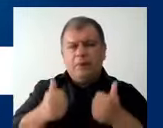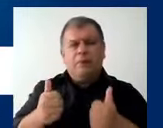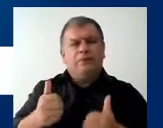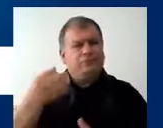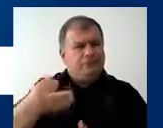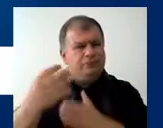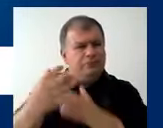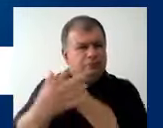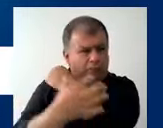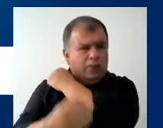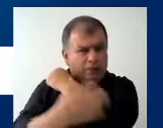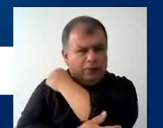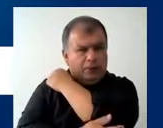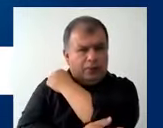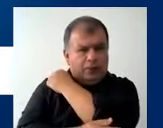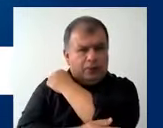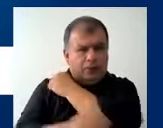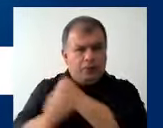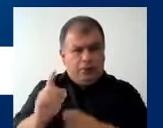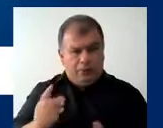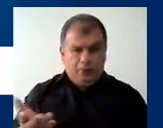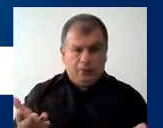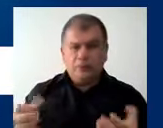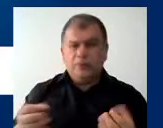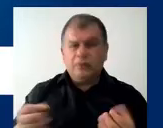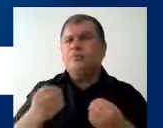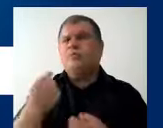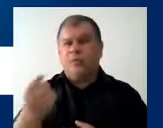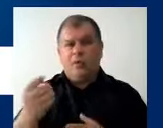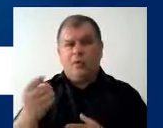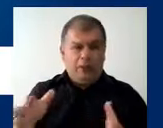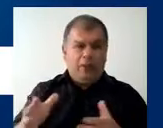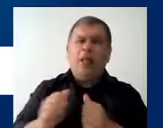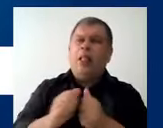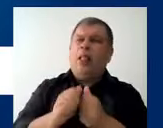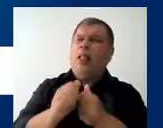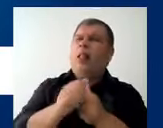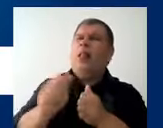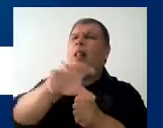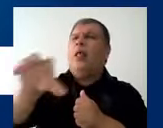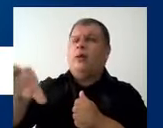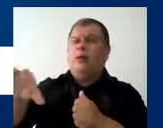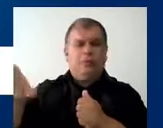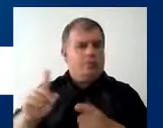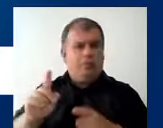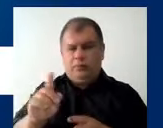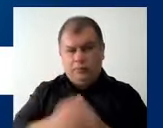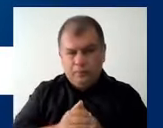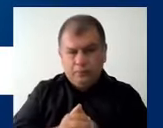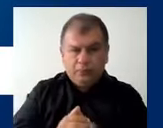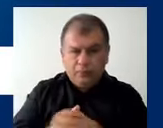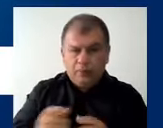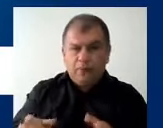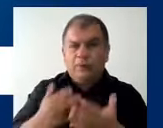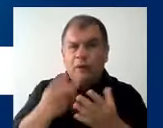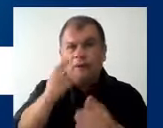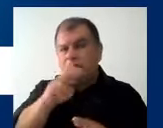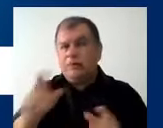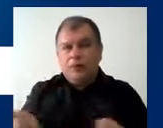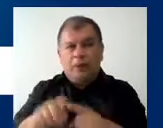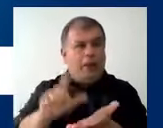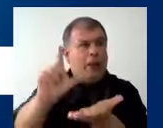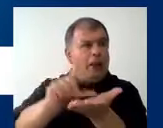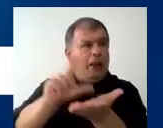pobreza y eso no necesariamente se da solo en zonas alejadas o en zonas rurales del país. Eso lo hemos visto incluso aquí